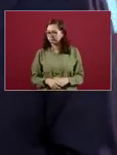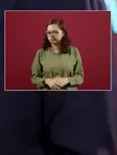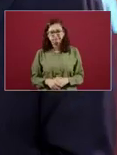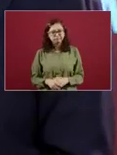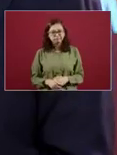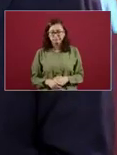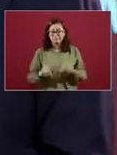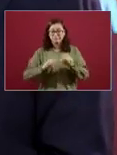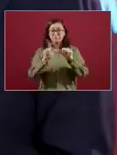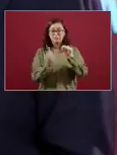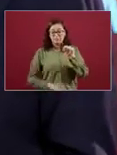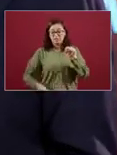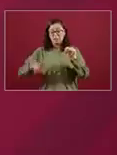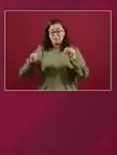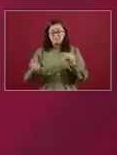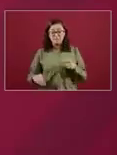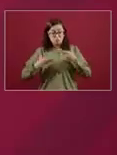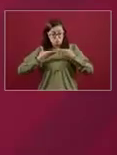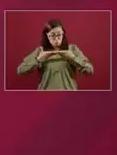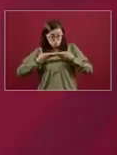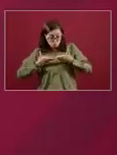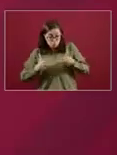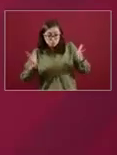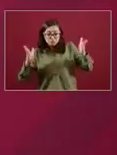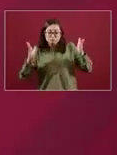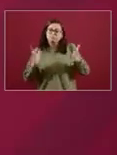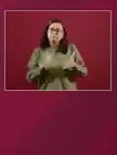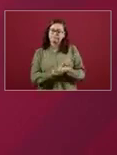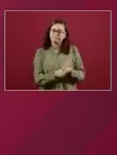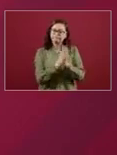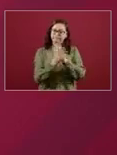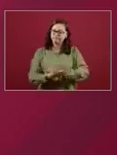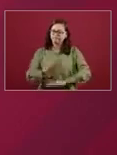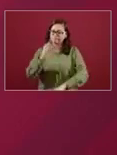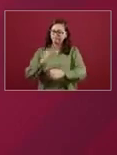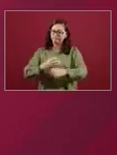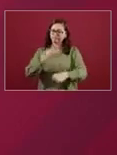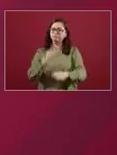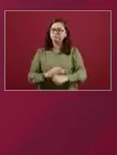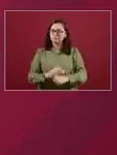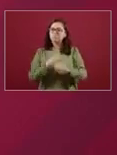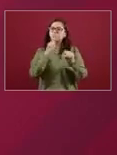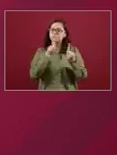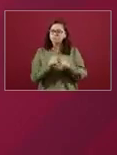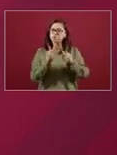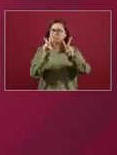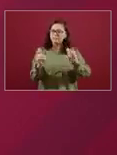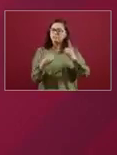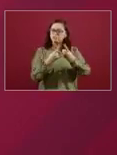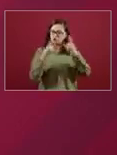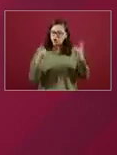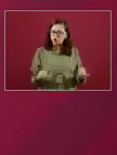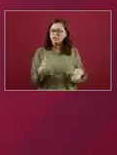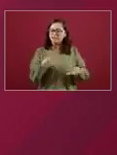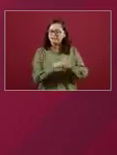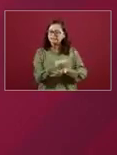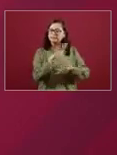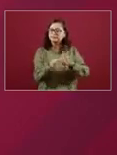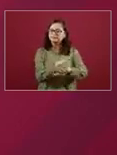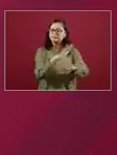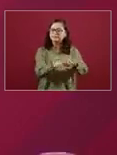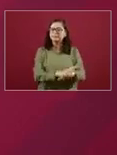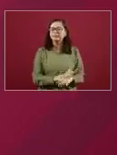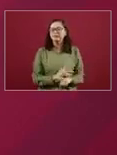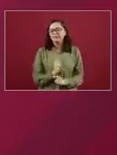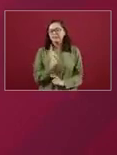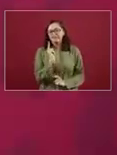transformación de la vida pública del país. Y también en esto hay cambios. Entonces, despacio, que nadie